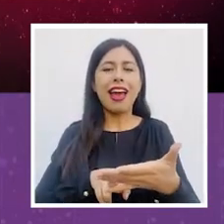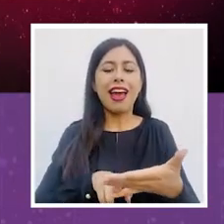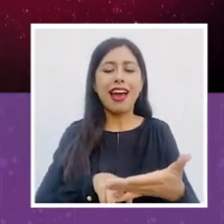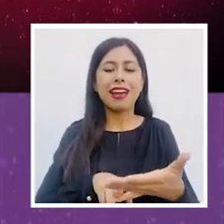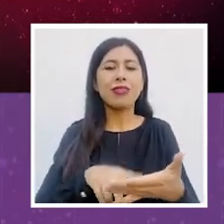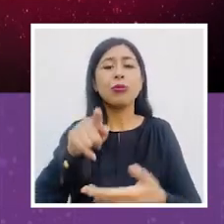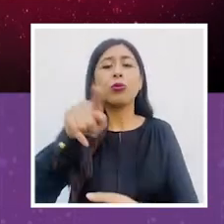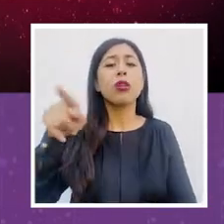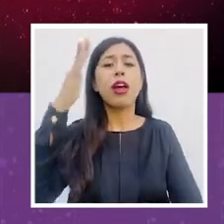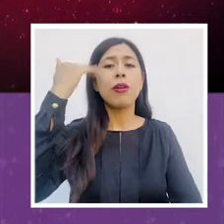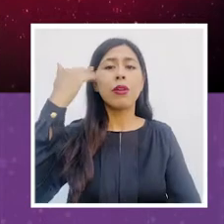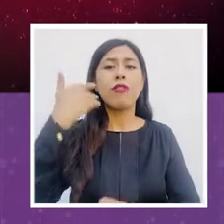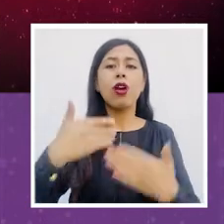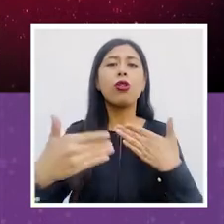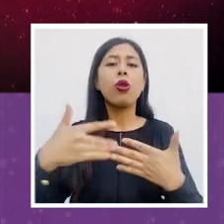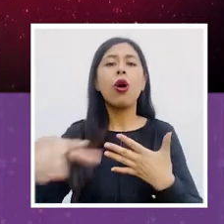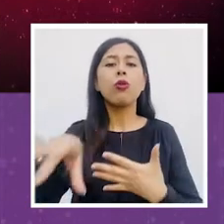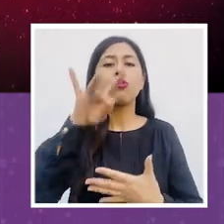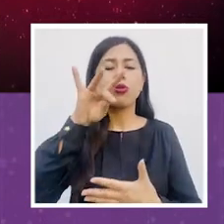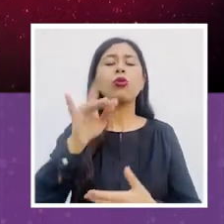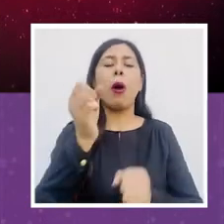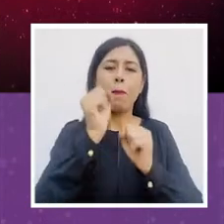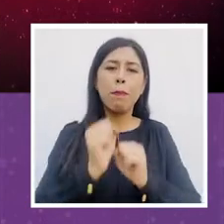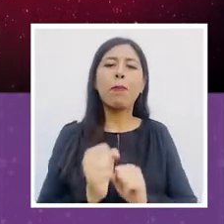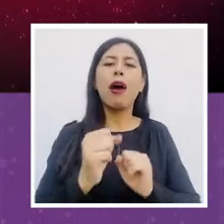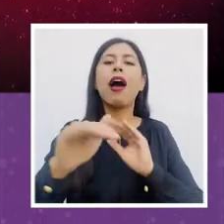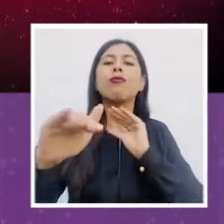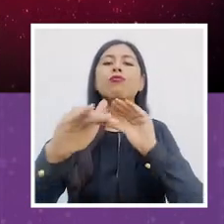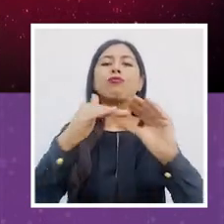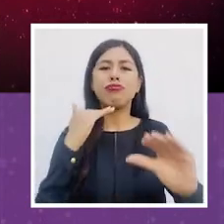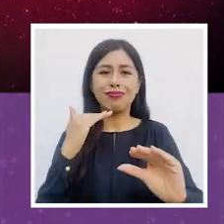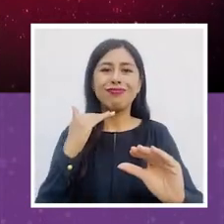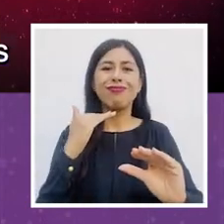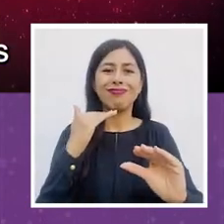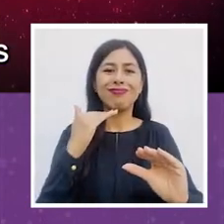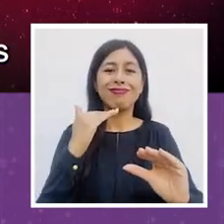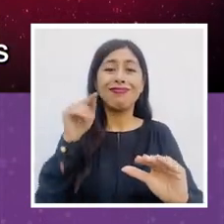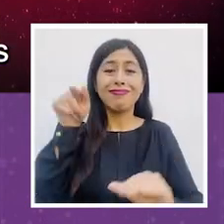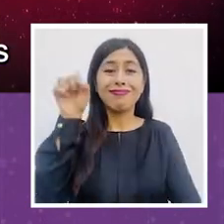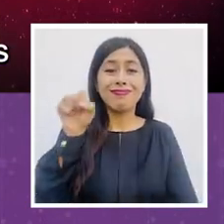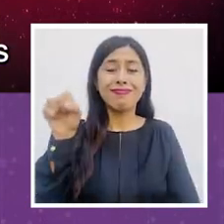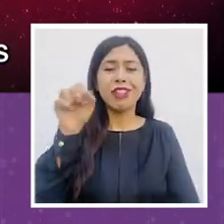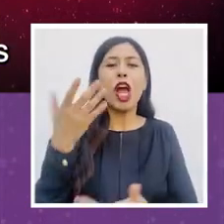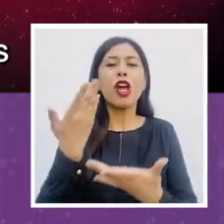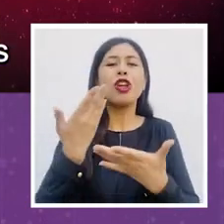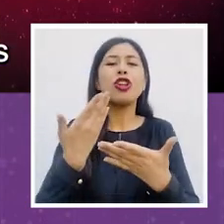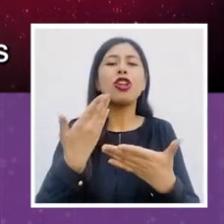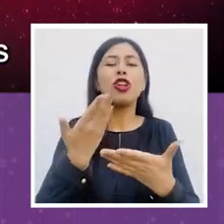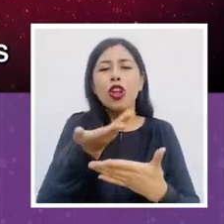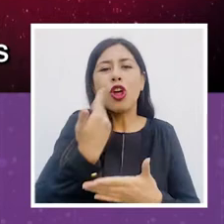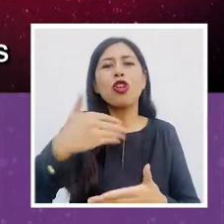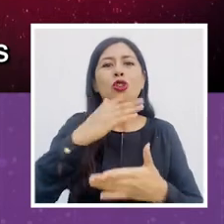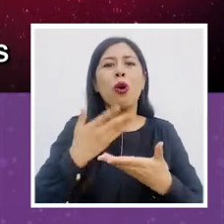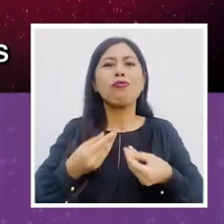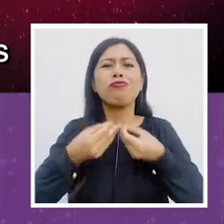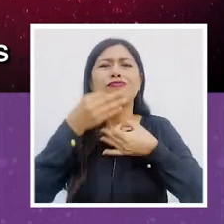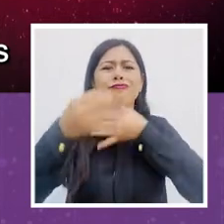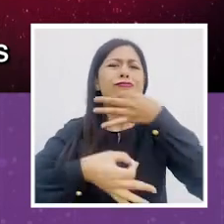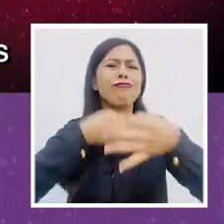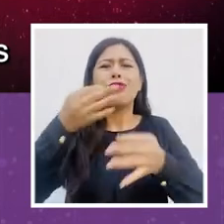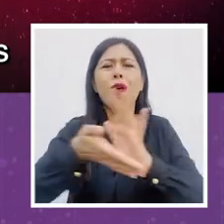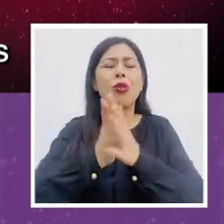Si no saben dónde encontrarlo, nos pueden contactar a ese correo electrónico, en donde les daremos todas las